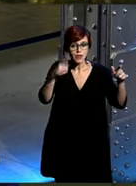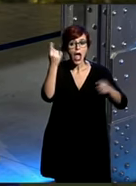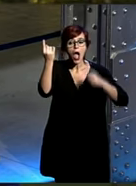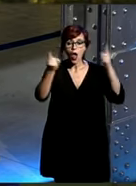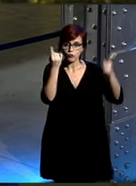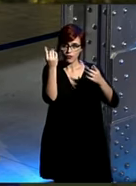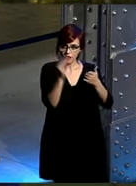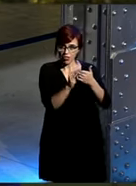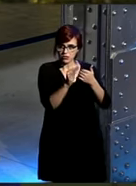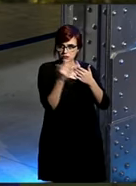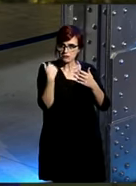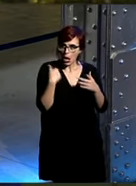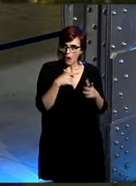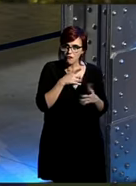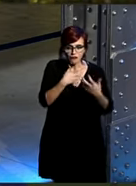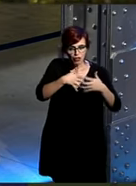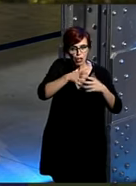algunas ocasiones ya les está dando igual.